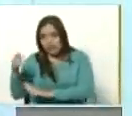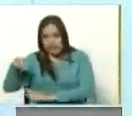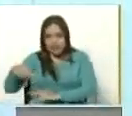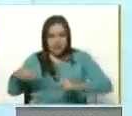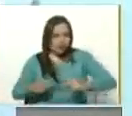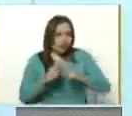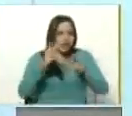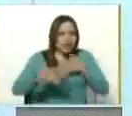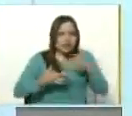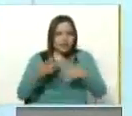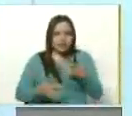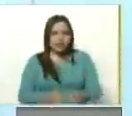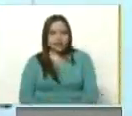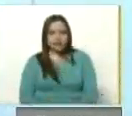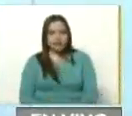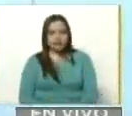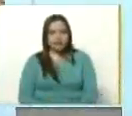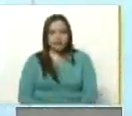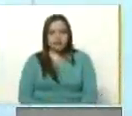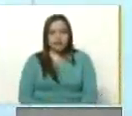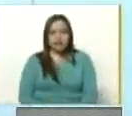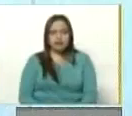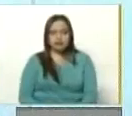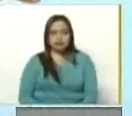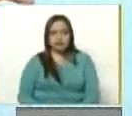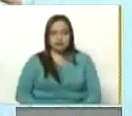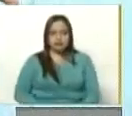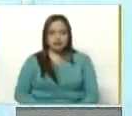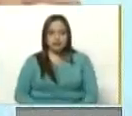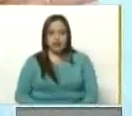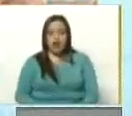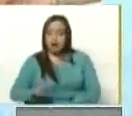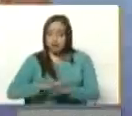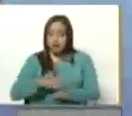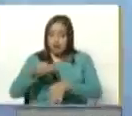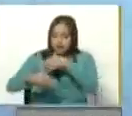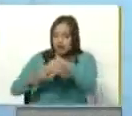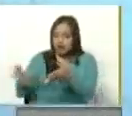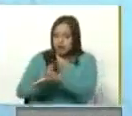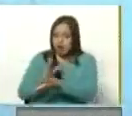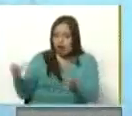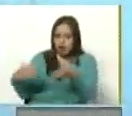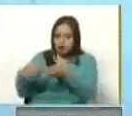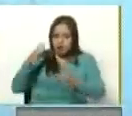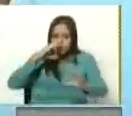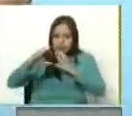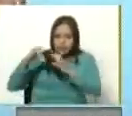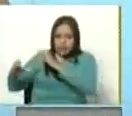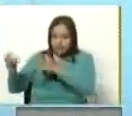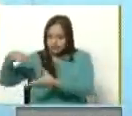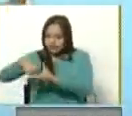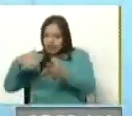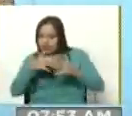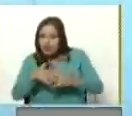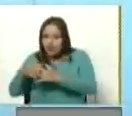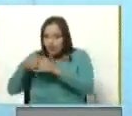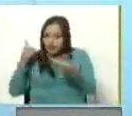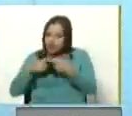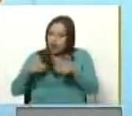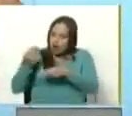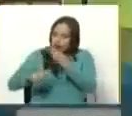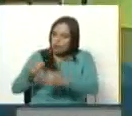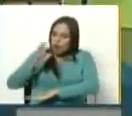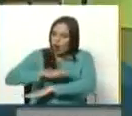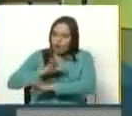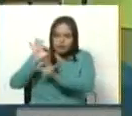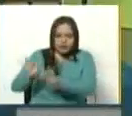este evento, de esta cumbre internacional? Y me refiero, porque usted hablaba ahorita de los medios en Estados Unidos, pero un poco del comportamiento de los medios